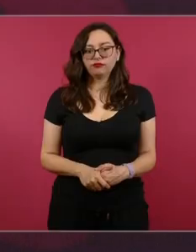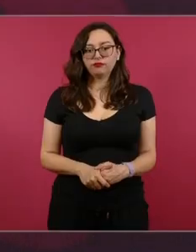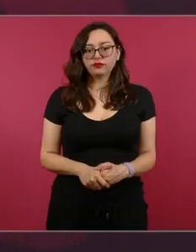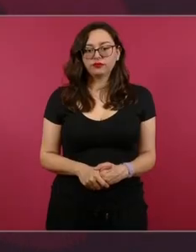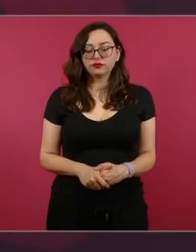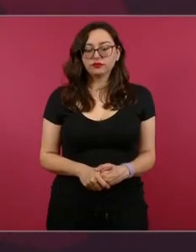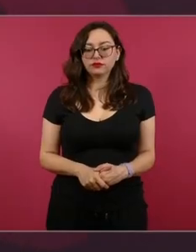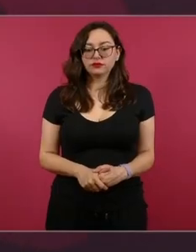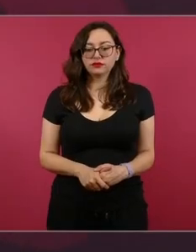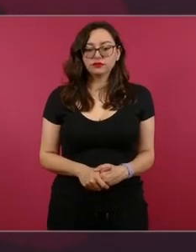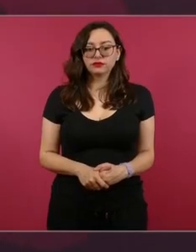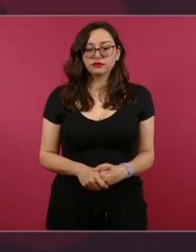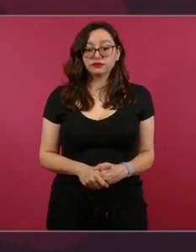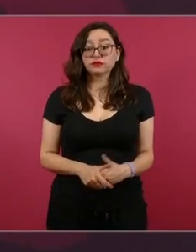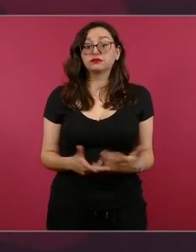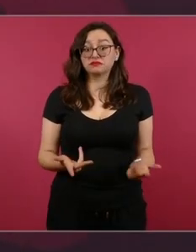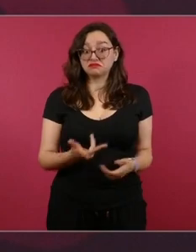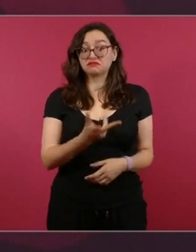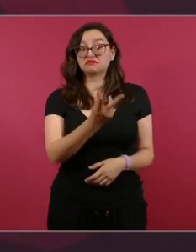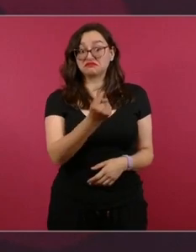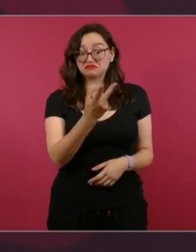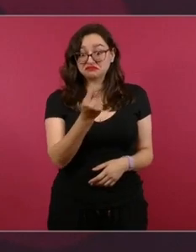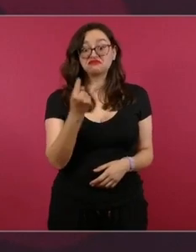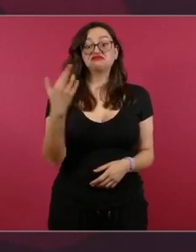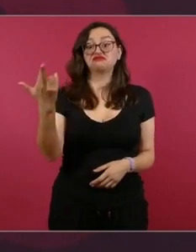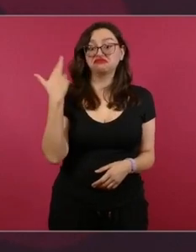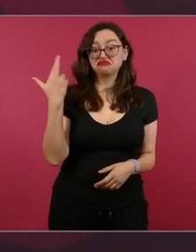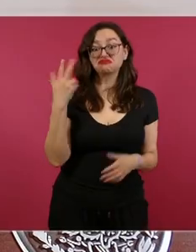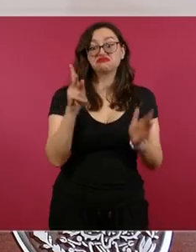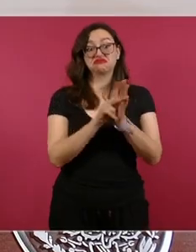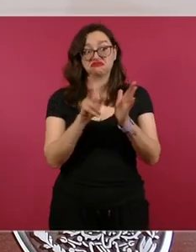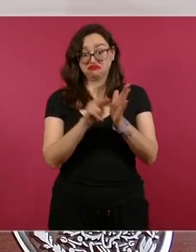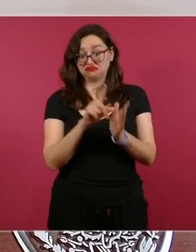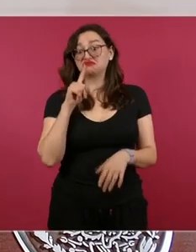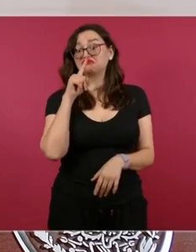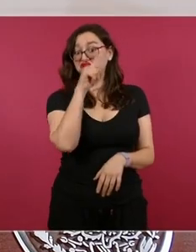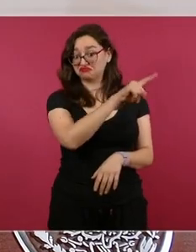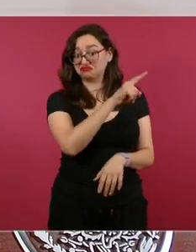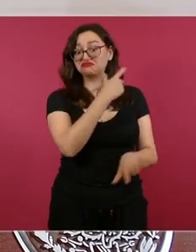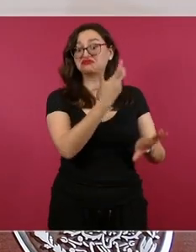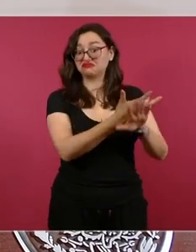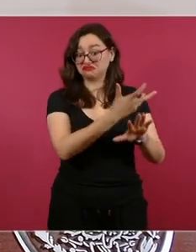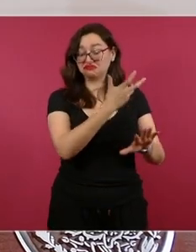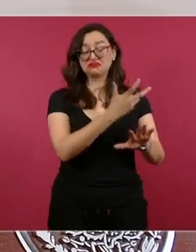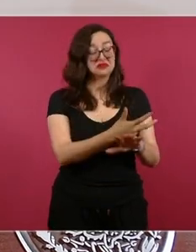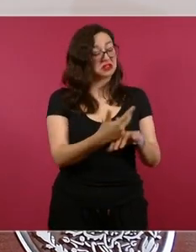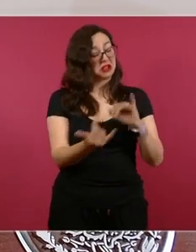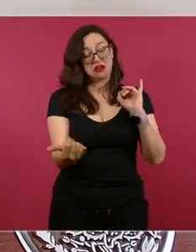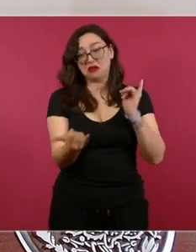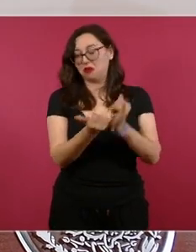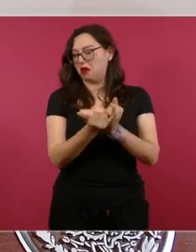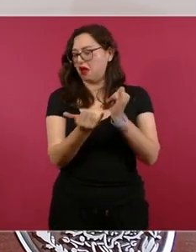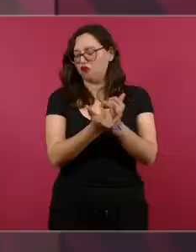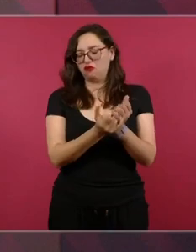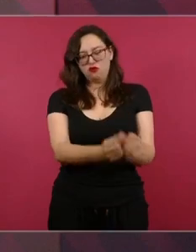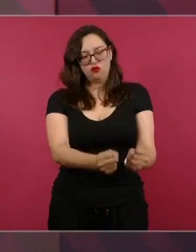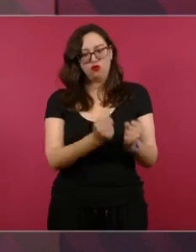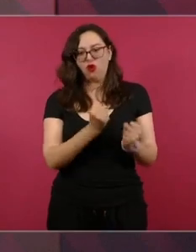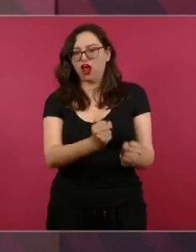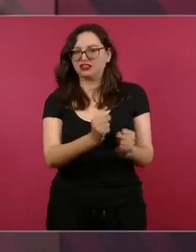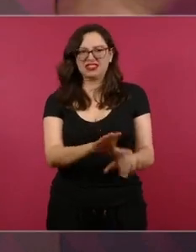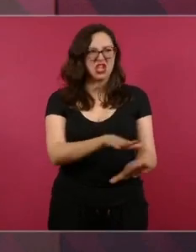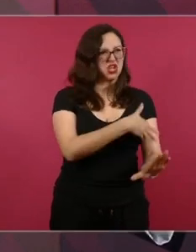Los medios, porque hay televisoras que están a favor de un partido y